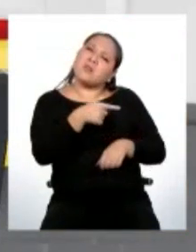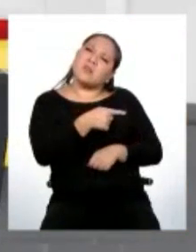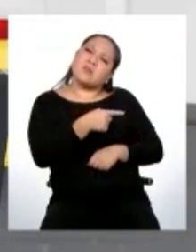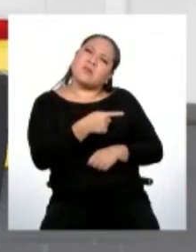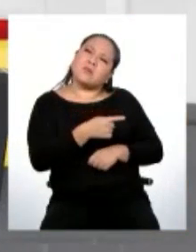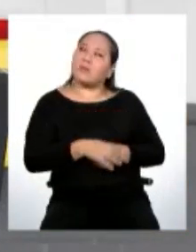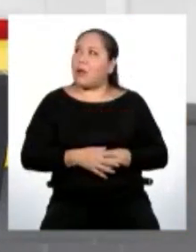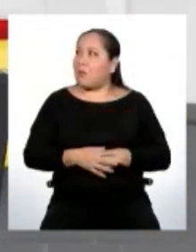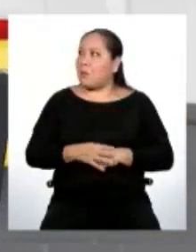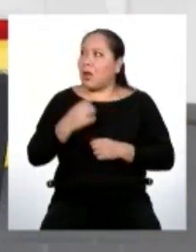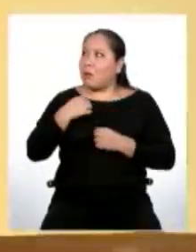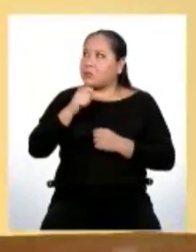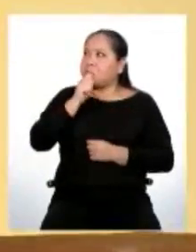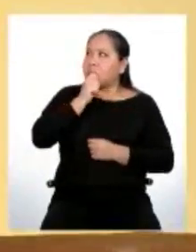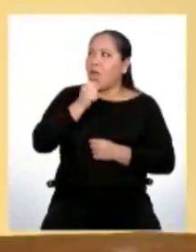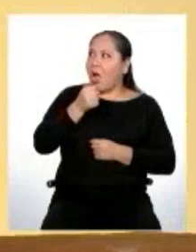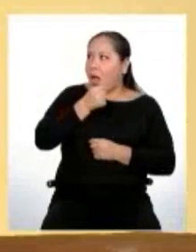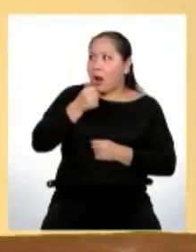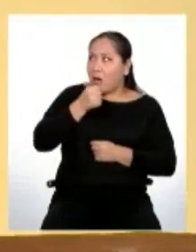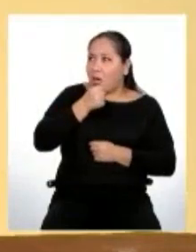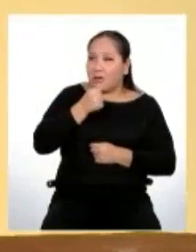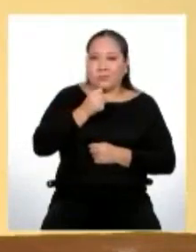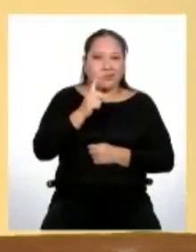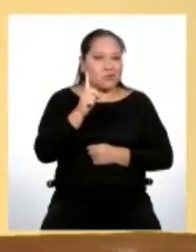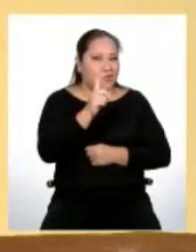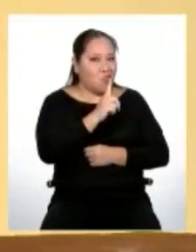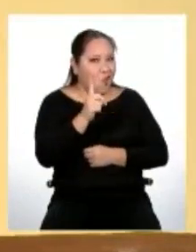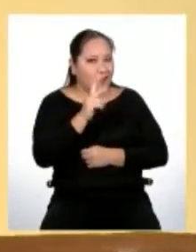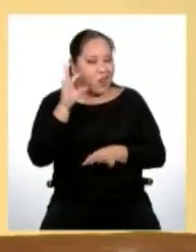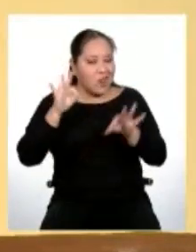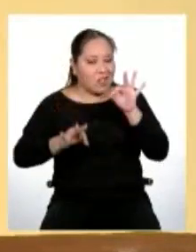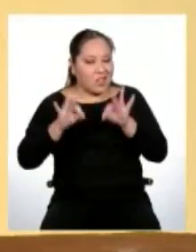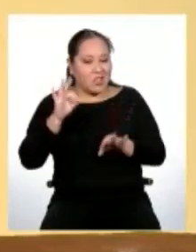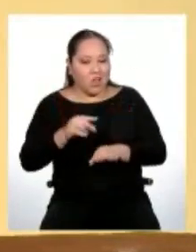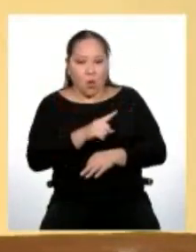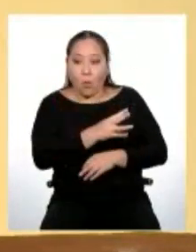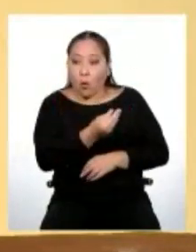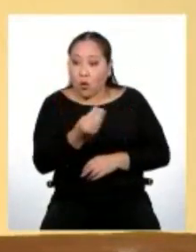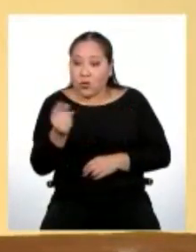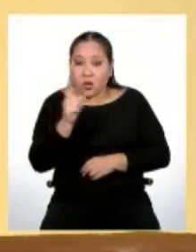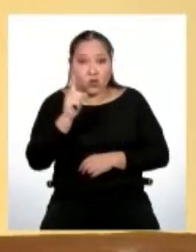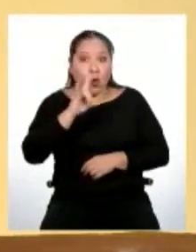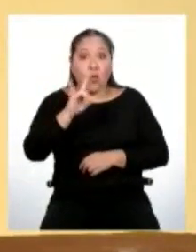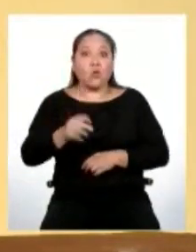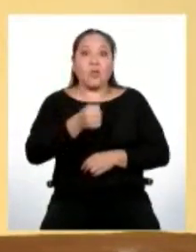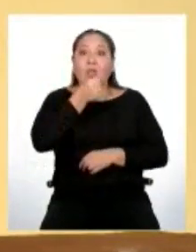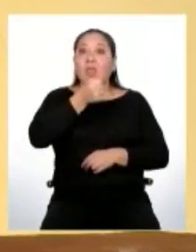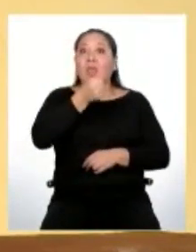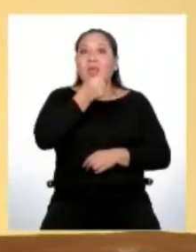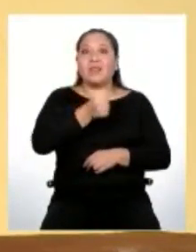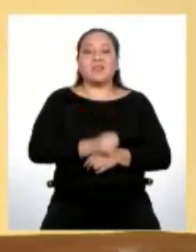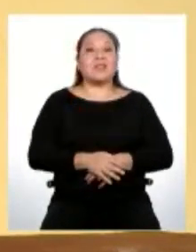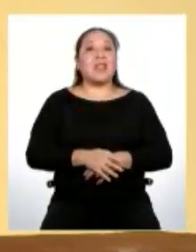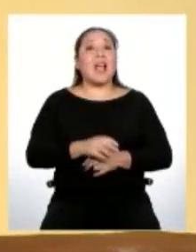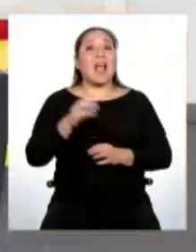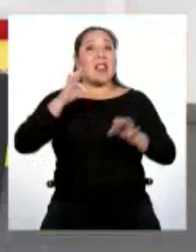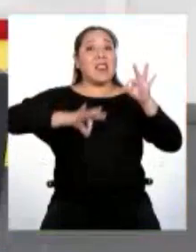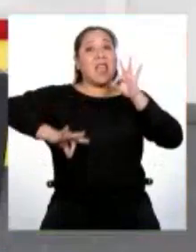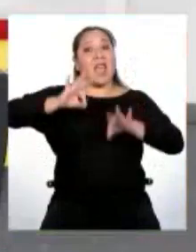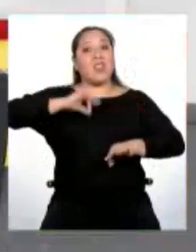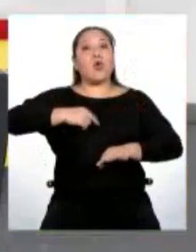Con un micrófono, es obvio. No todas las obras de teatro utilizan micrófonos. El teatro se hace a viva